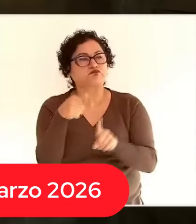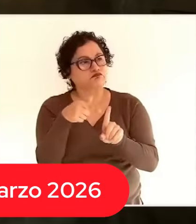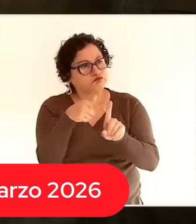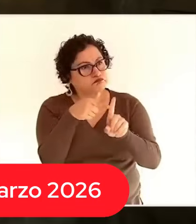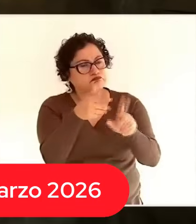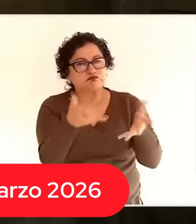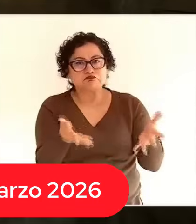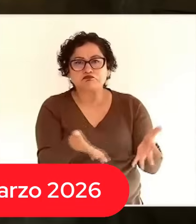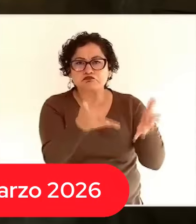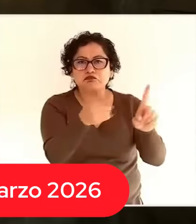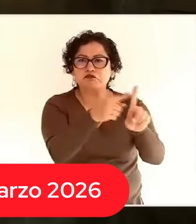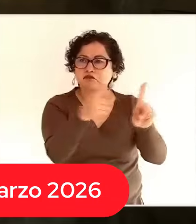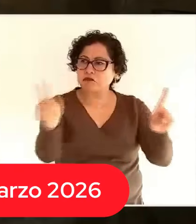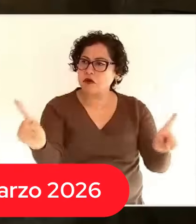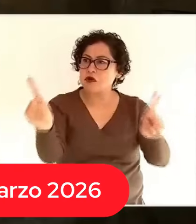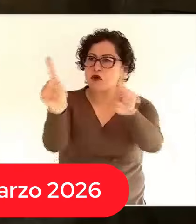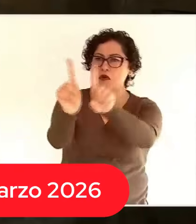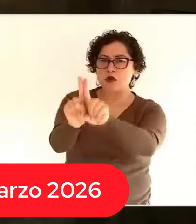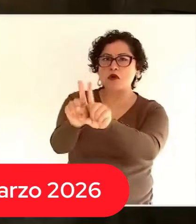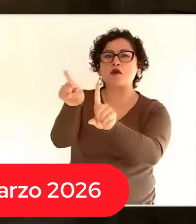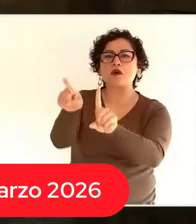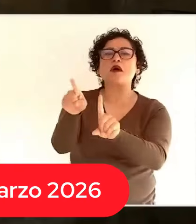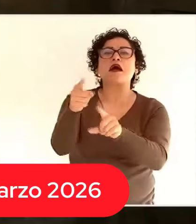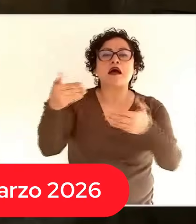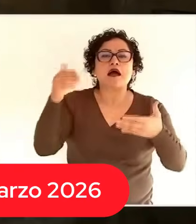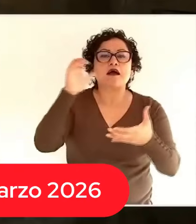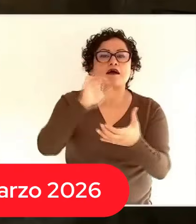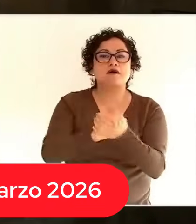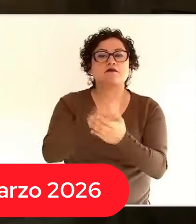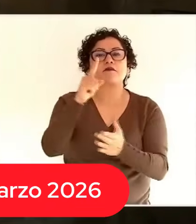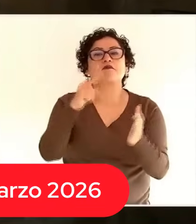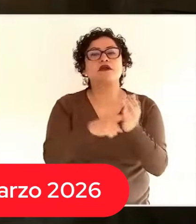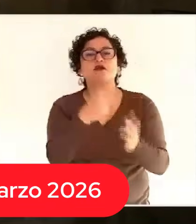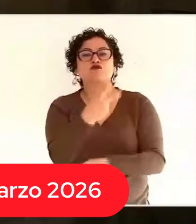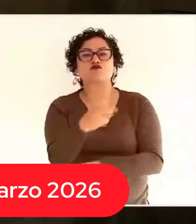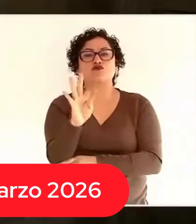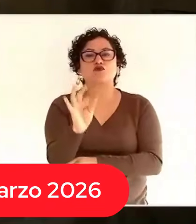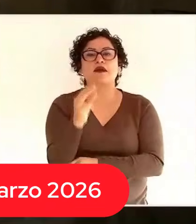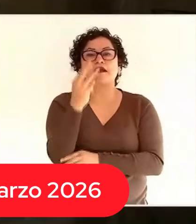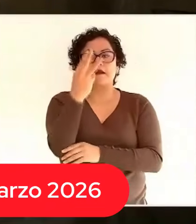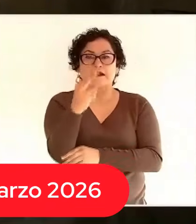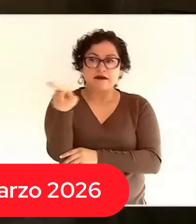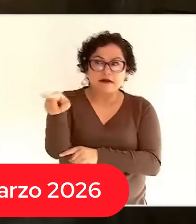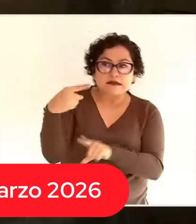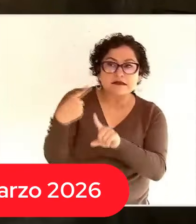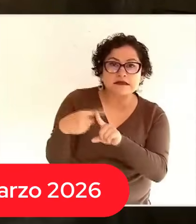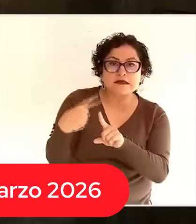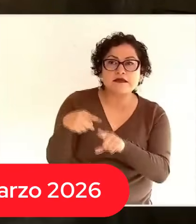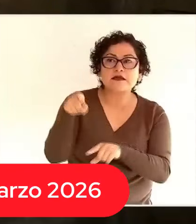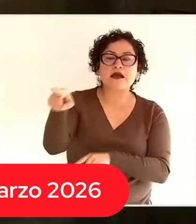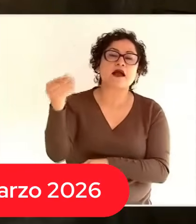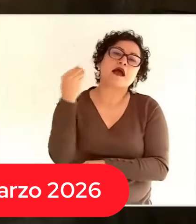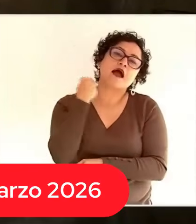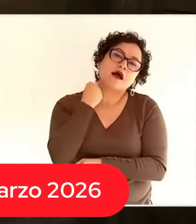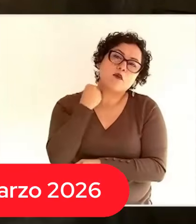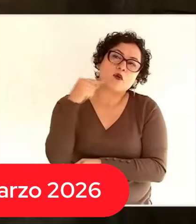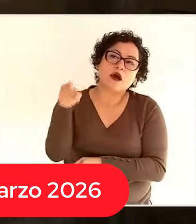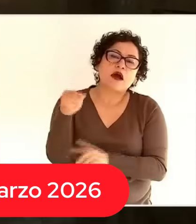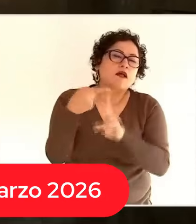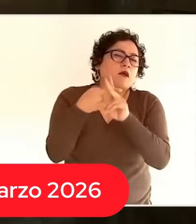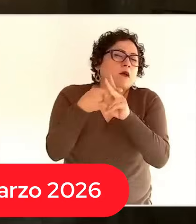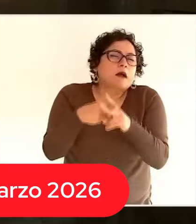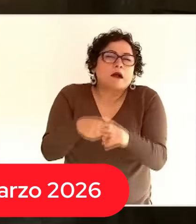Margarita contrajera matrimonio en 1843 con un abogado y entonces apenas juez de